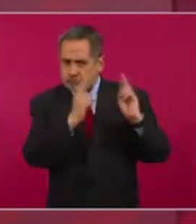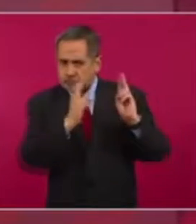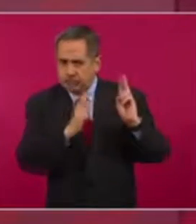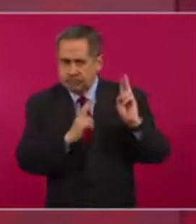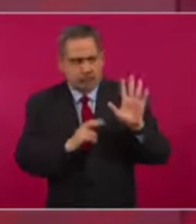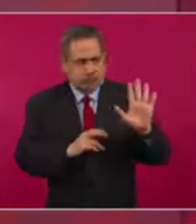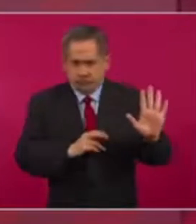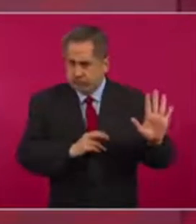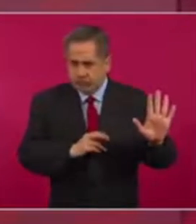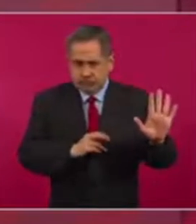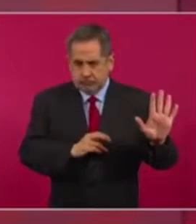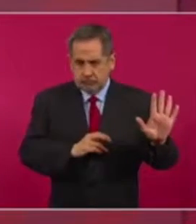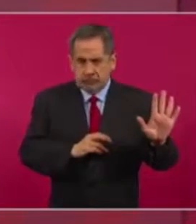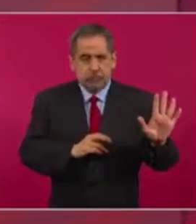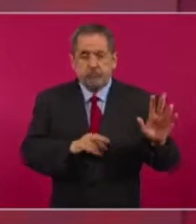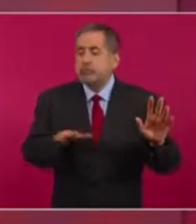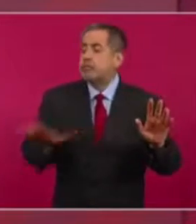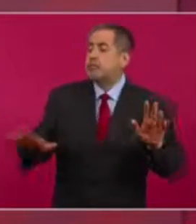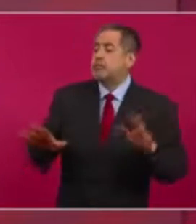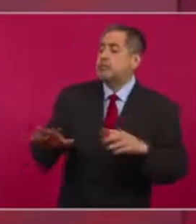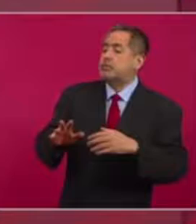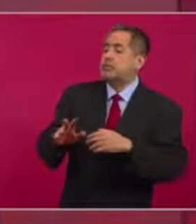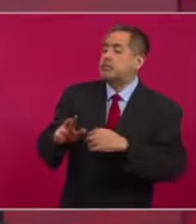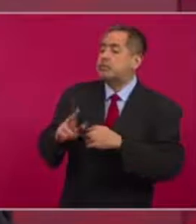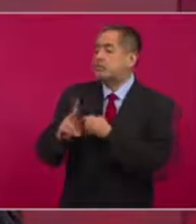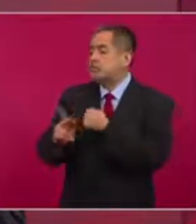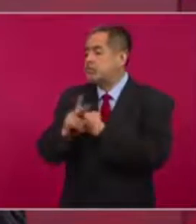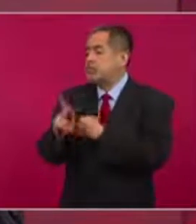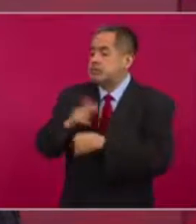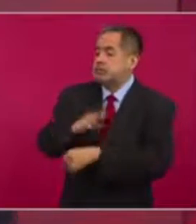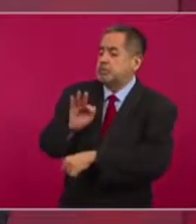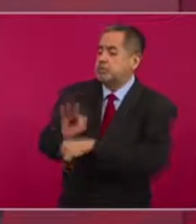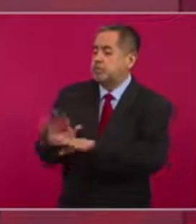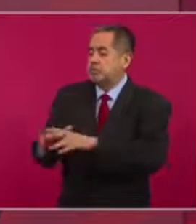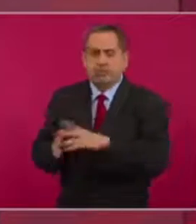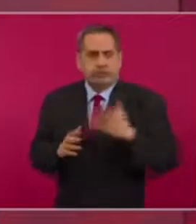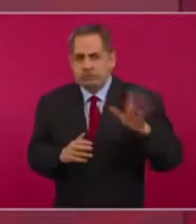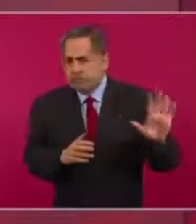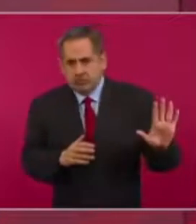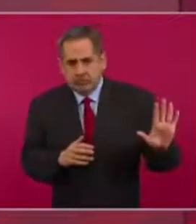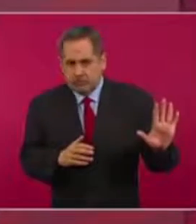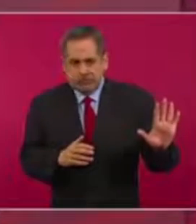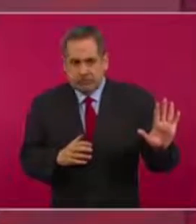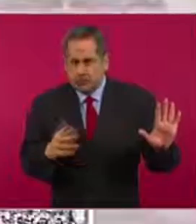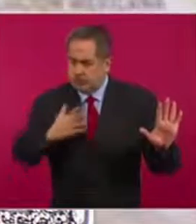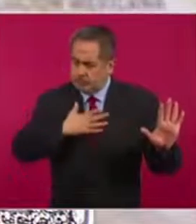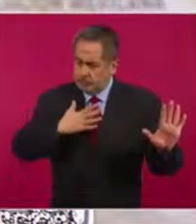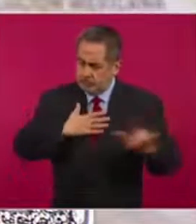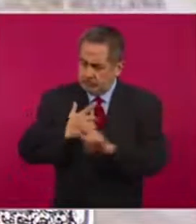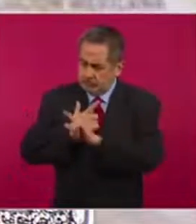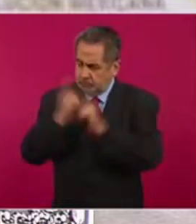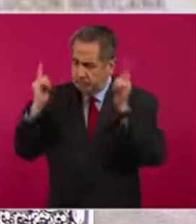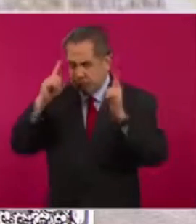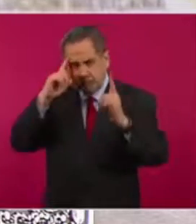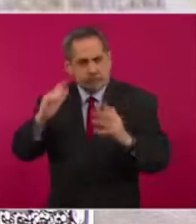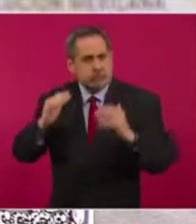ni es un protectorado. México es un país libre, independiente, soberano.